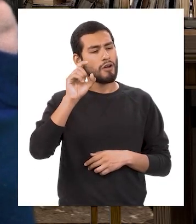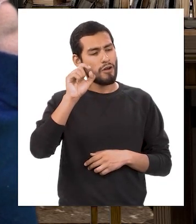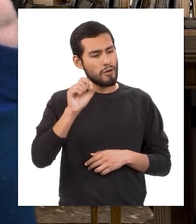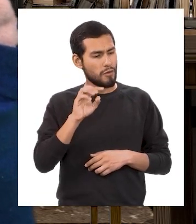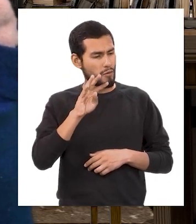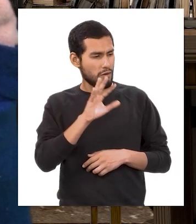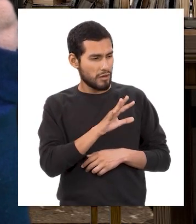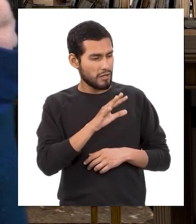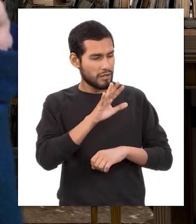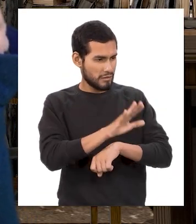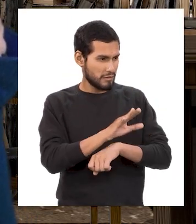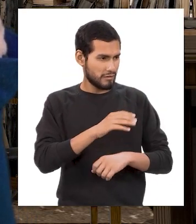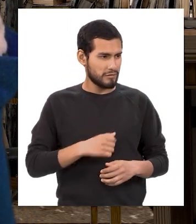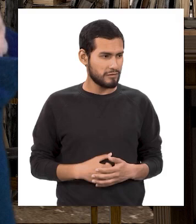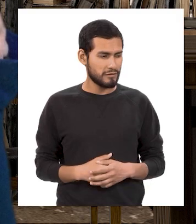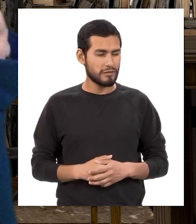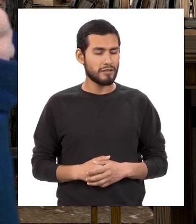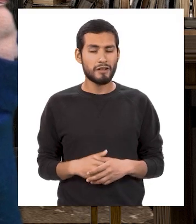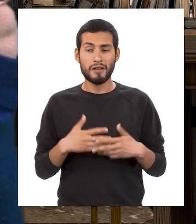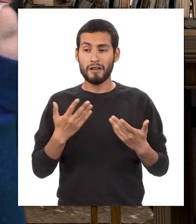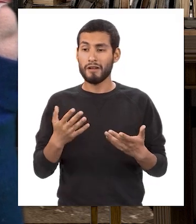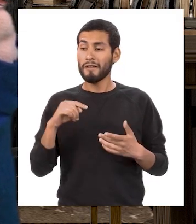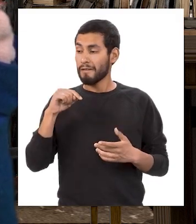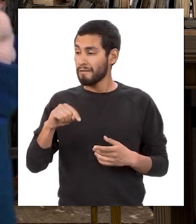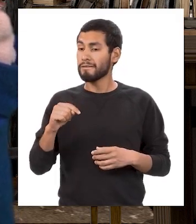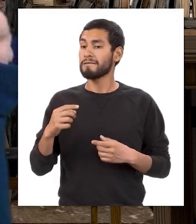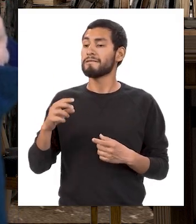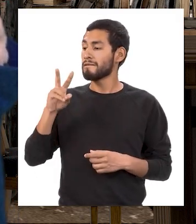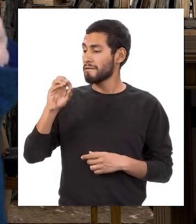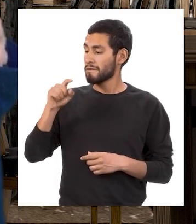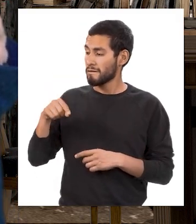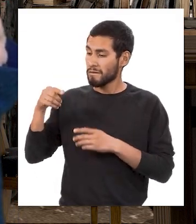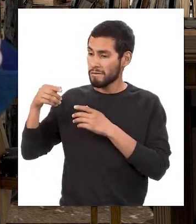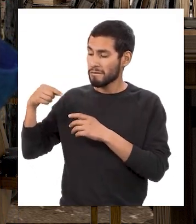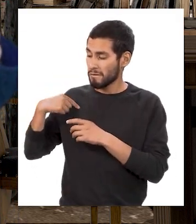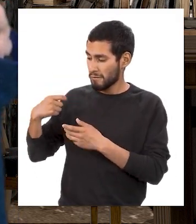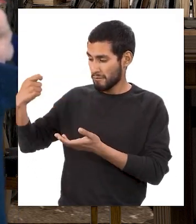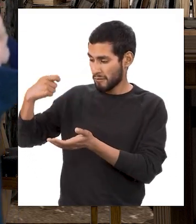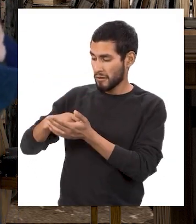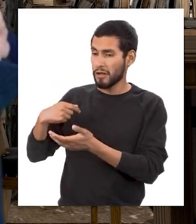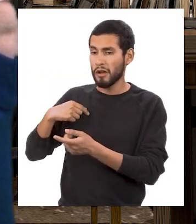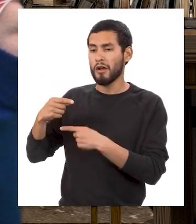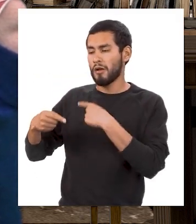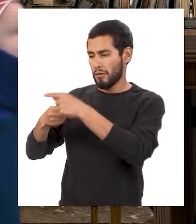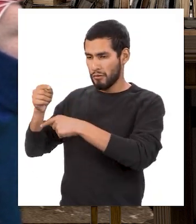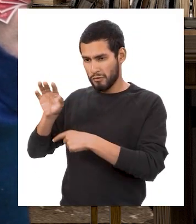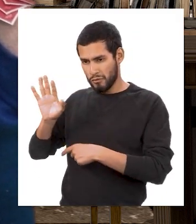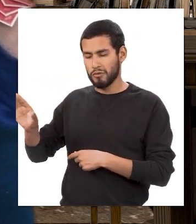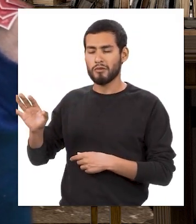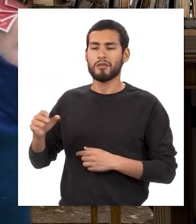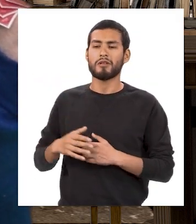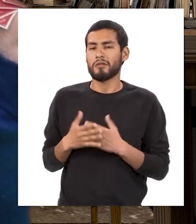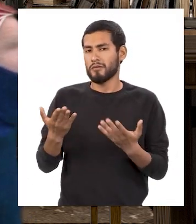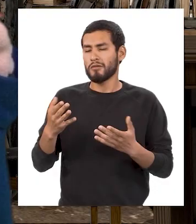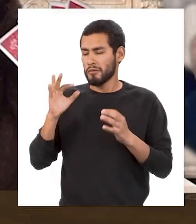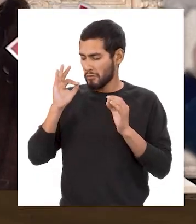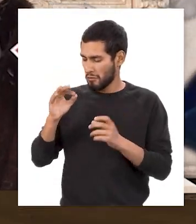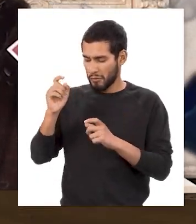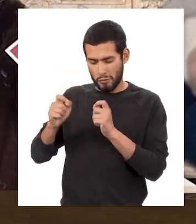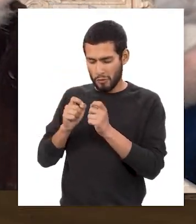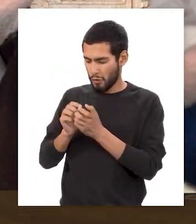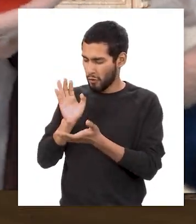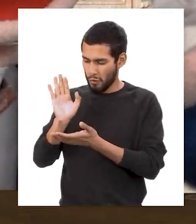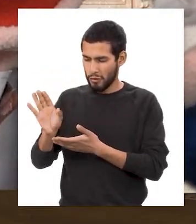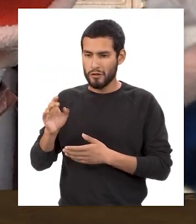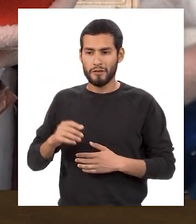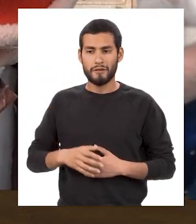de diciembre a las 8:45 de la tarde. Sin lo cual, las 20.000 libras depositadas les pertenecerán de